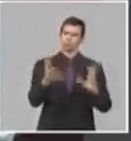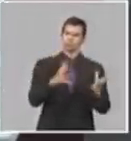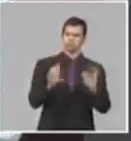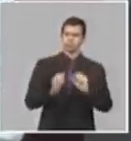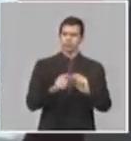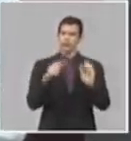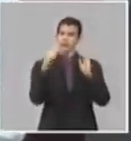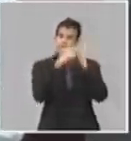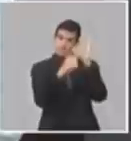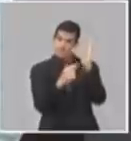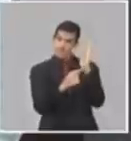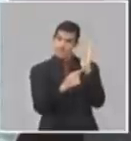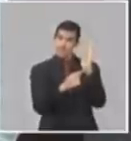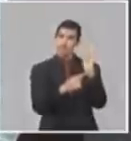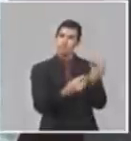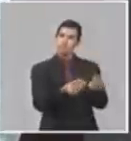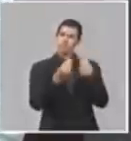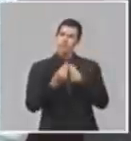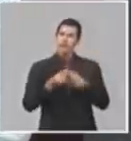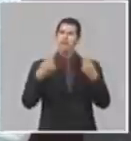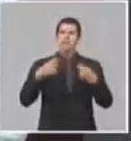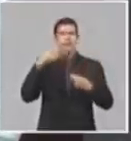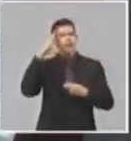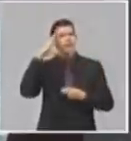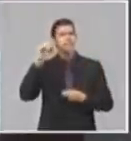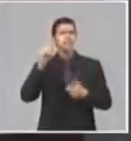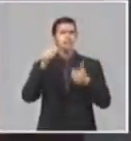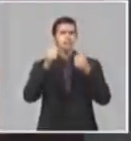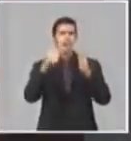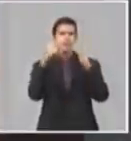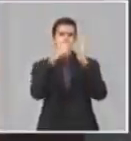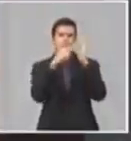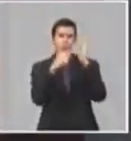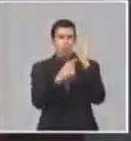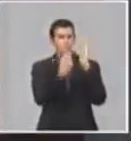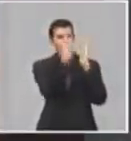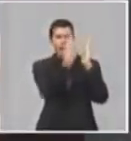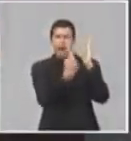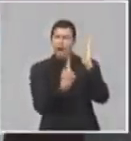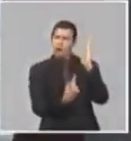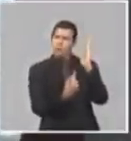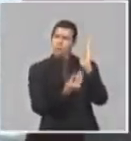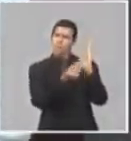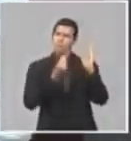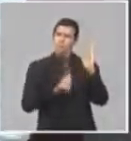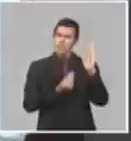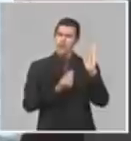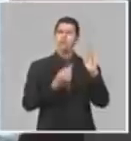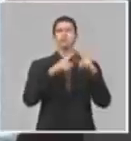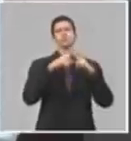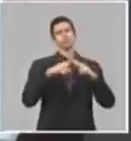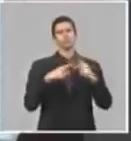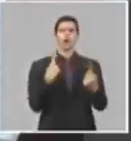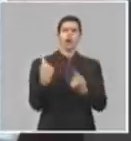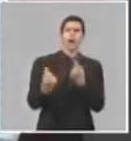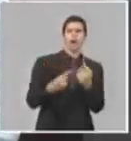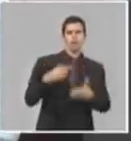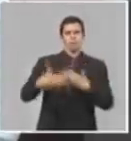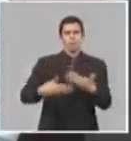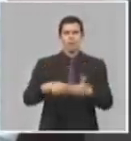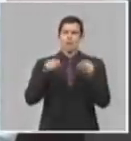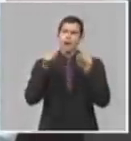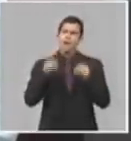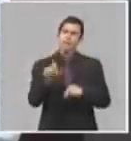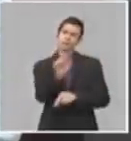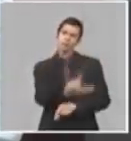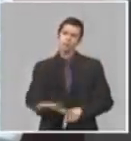identificar con la voluntad de corregir de inmediato todas las posibles distorsiones. El peor riesgo